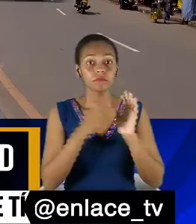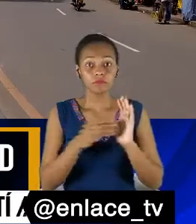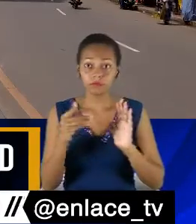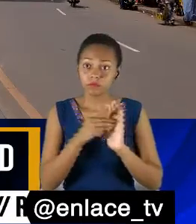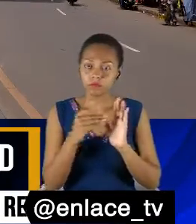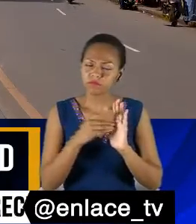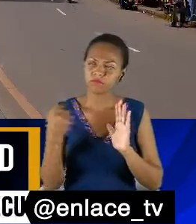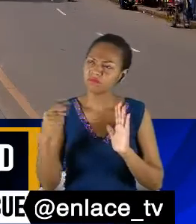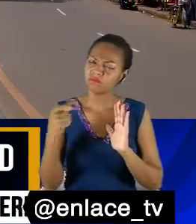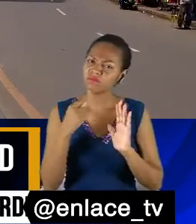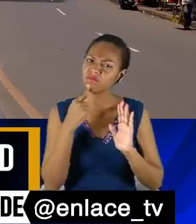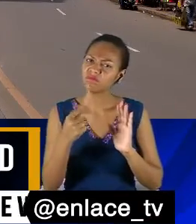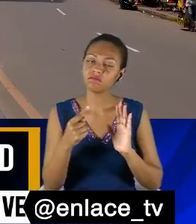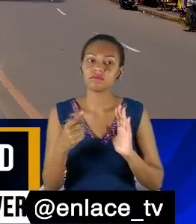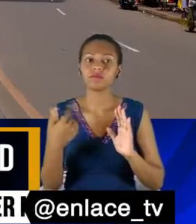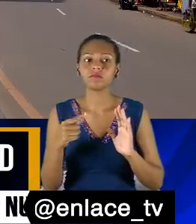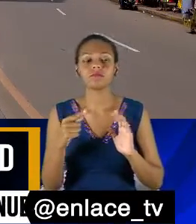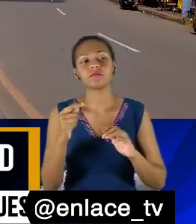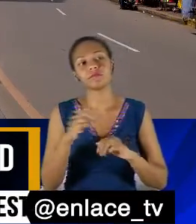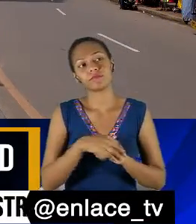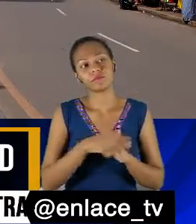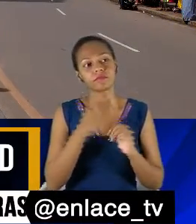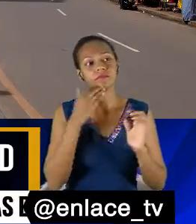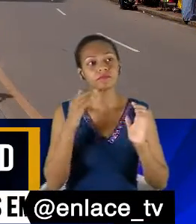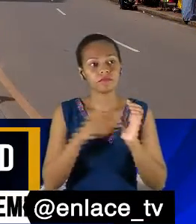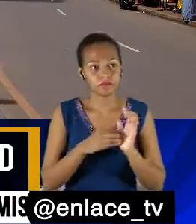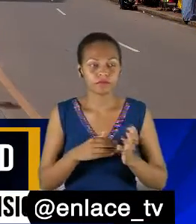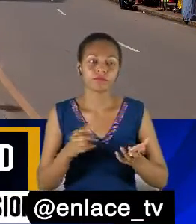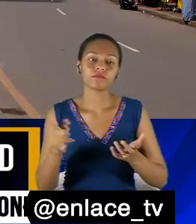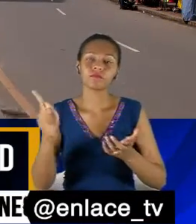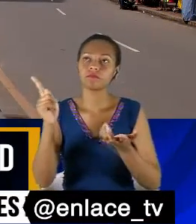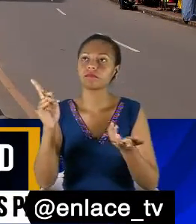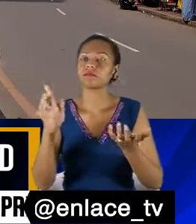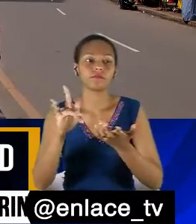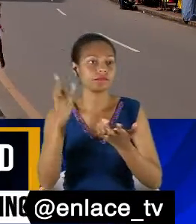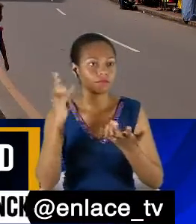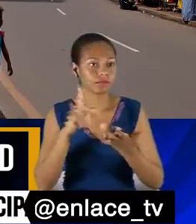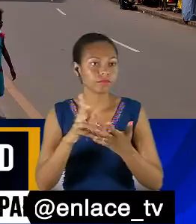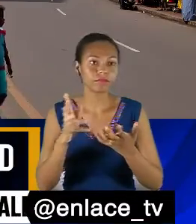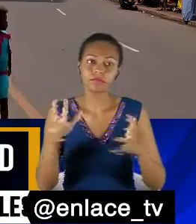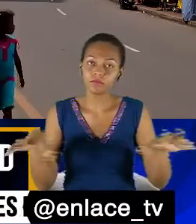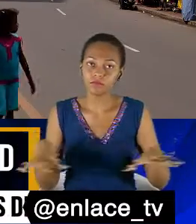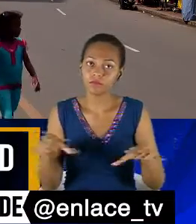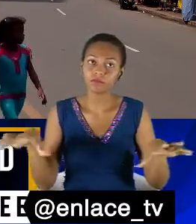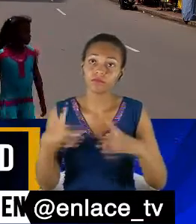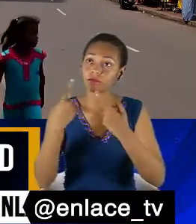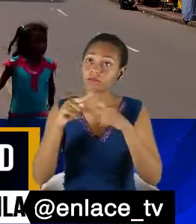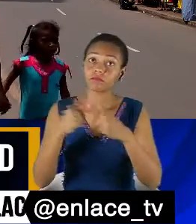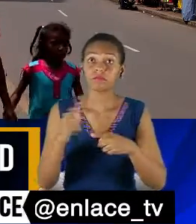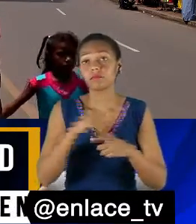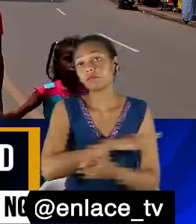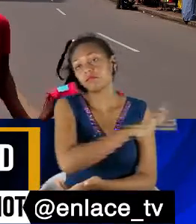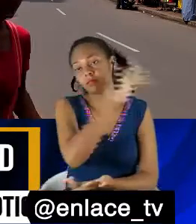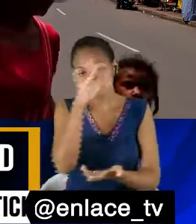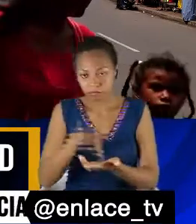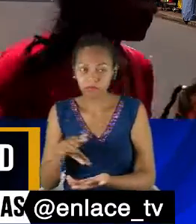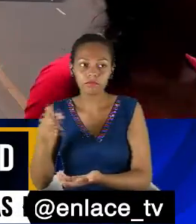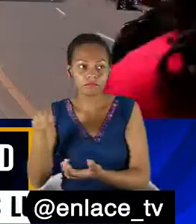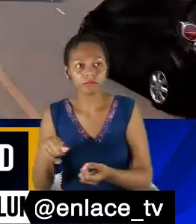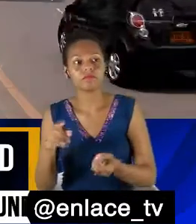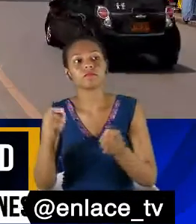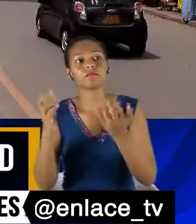que es que se amplía a las actividades de gran infraestructura que lleguen a nuestra ciudad. También se plantea, al igual de eso